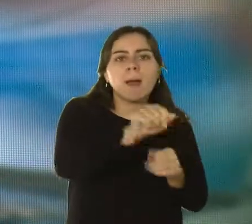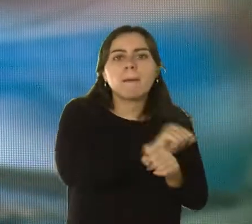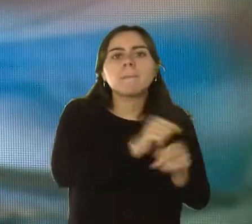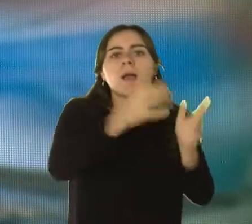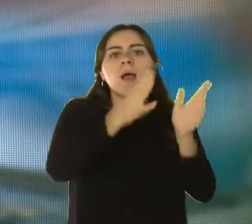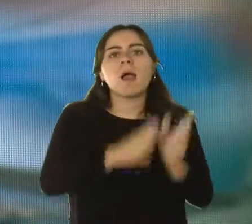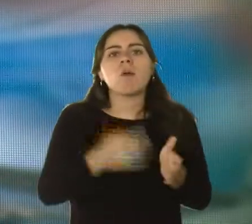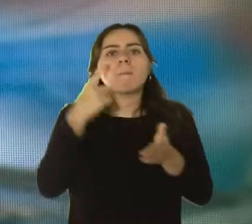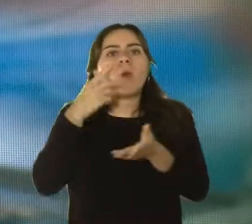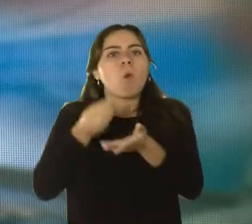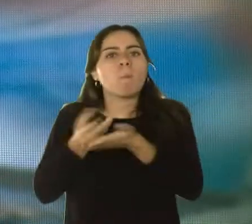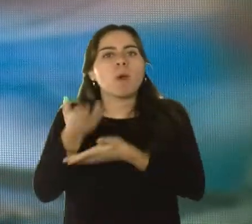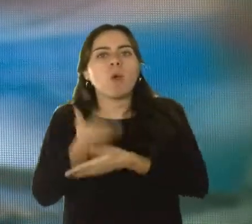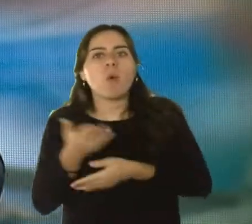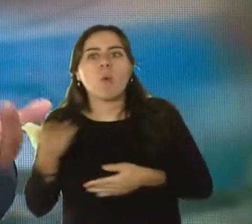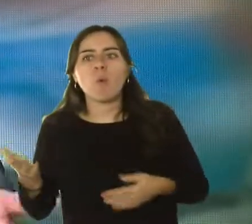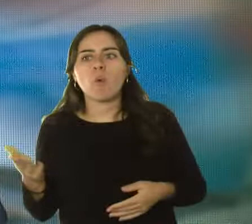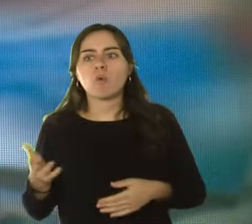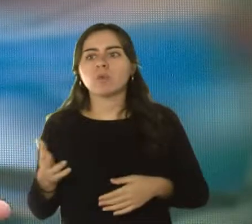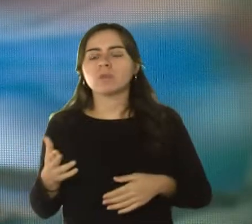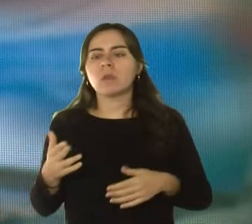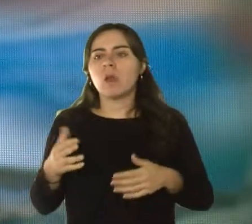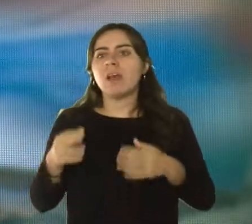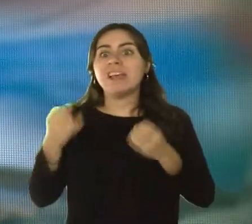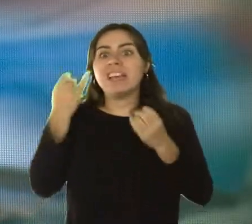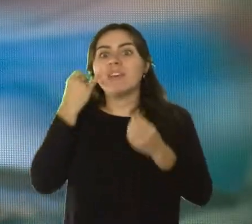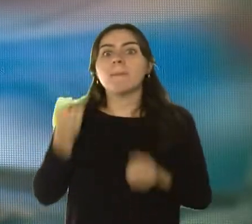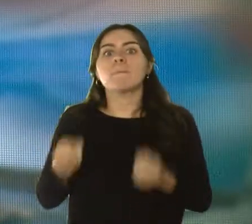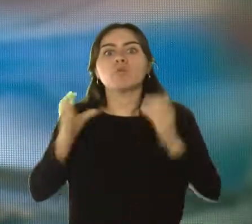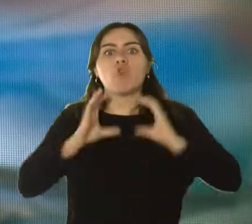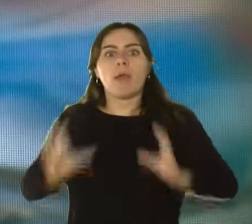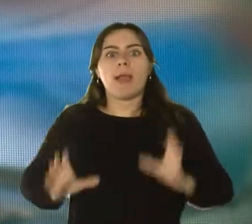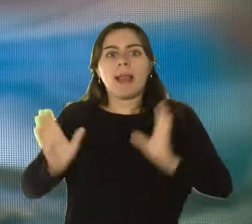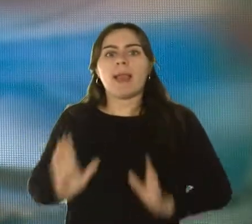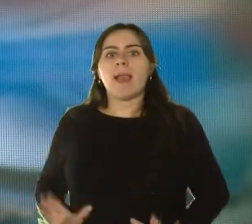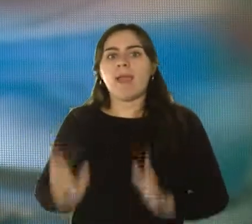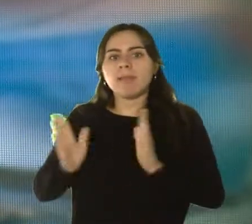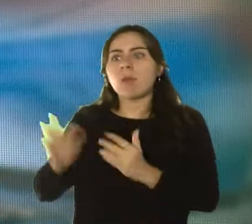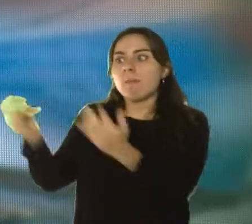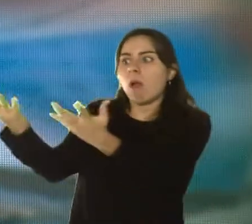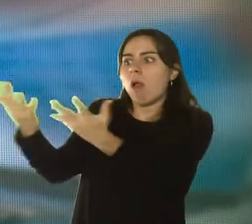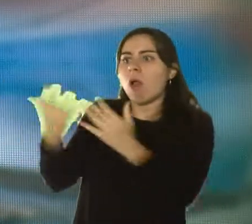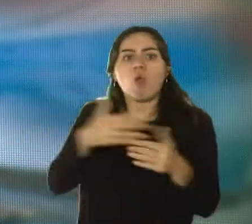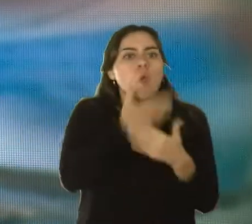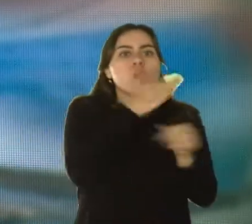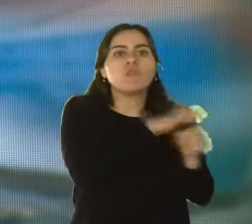de negocios, también se le hace difícil conseguir empleados que puedan atender dicha demanda. O sea,